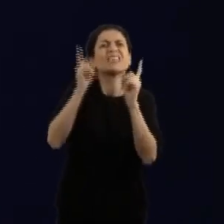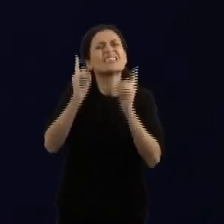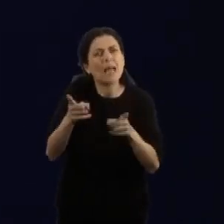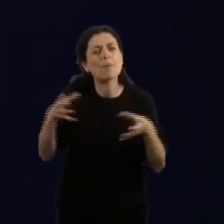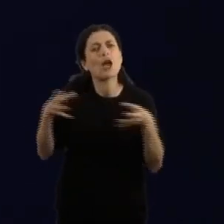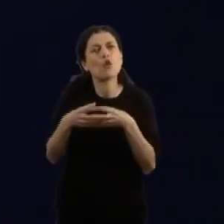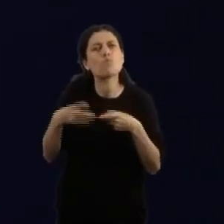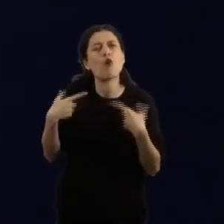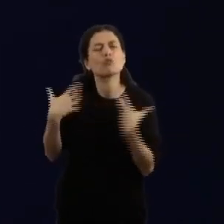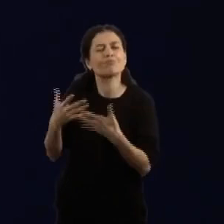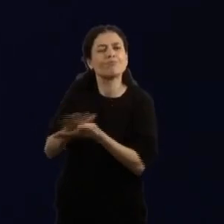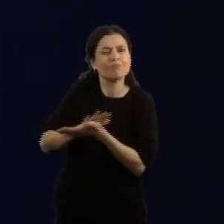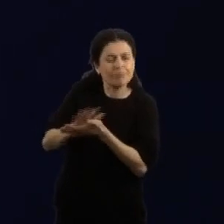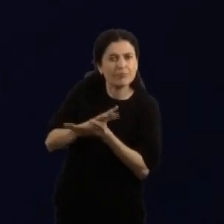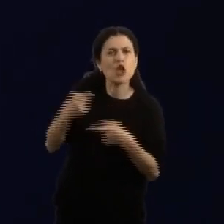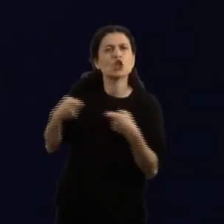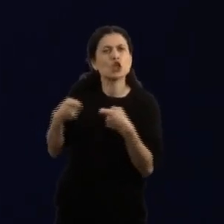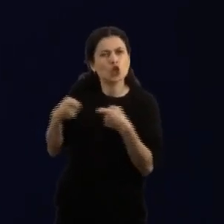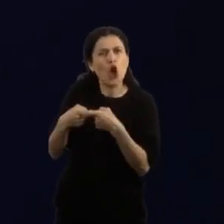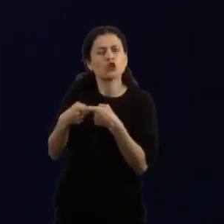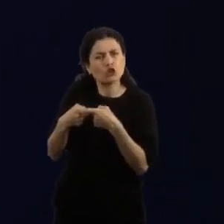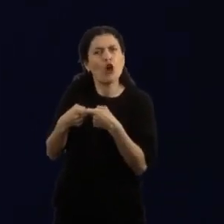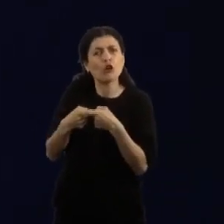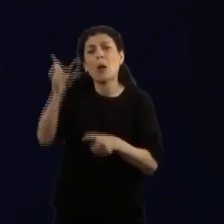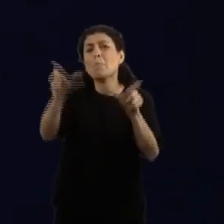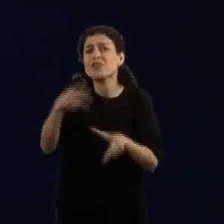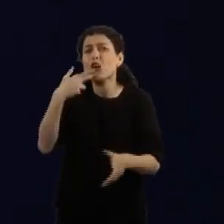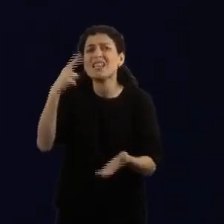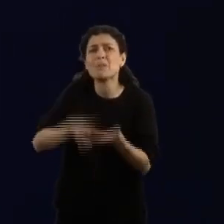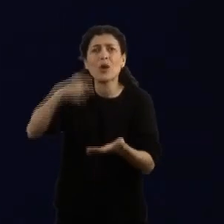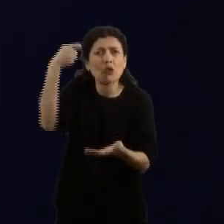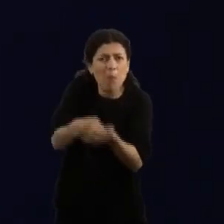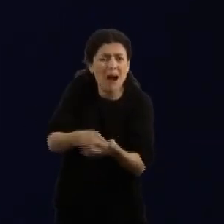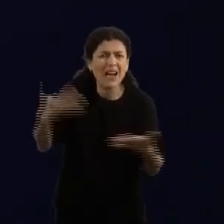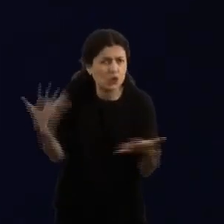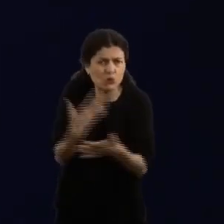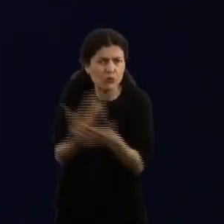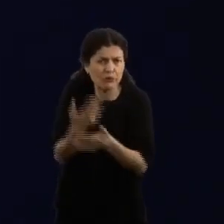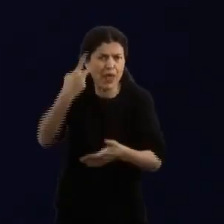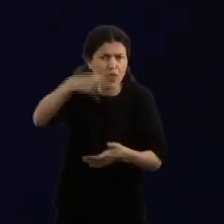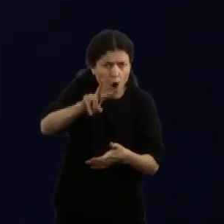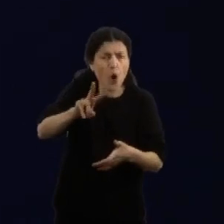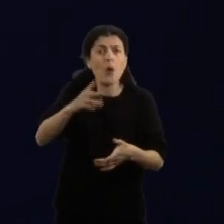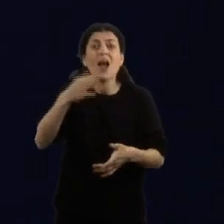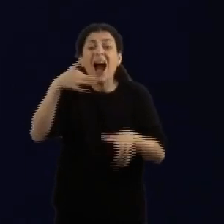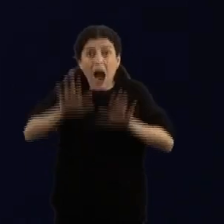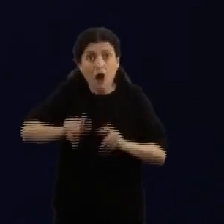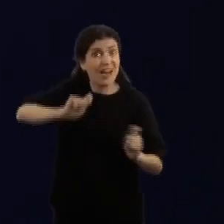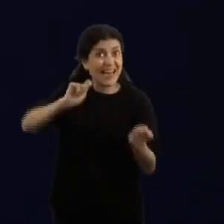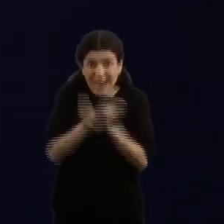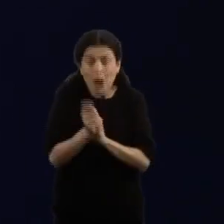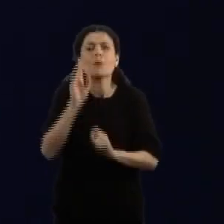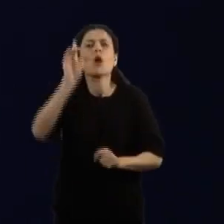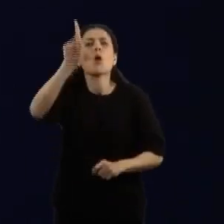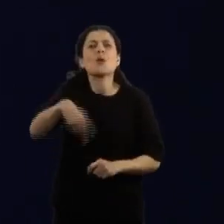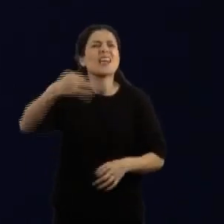subsistían injustamente a costa de los contribuyentes, y además esto va a promover también inversiones. La